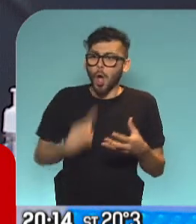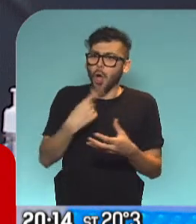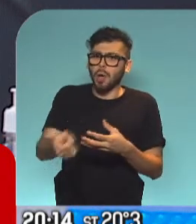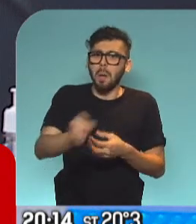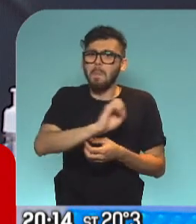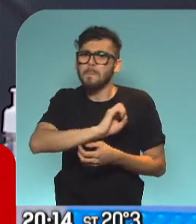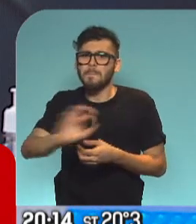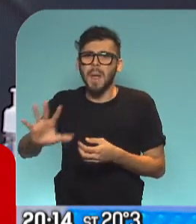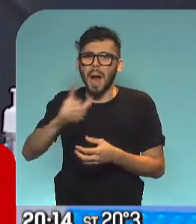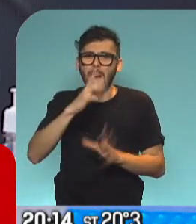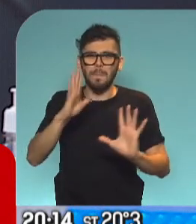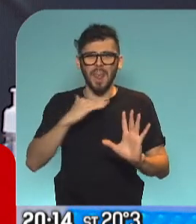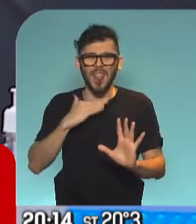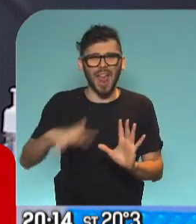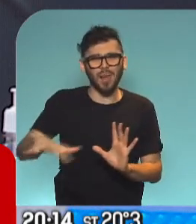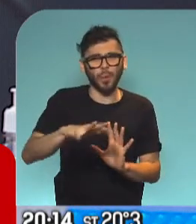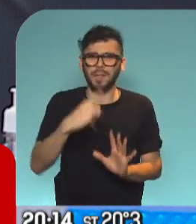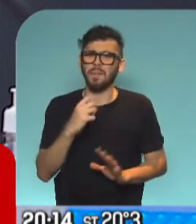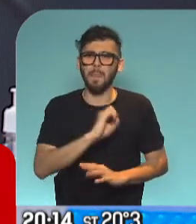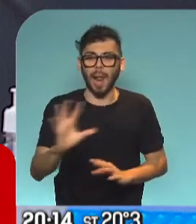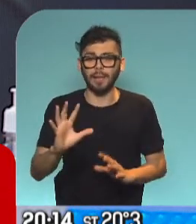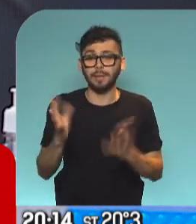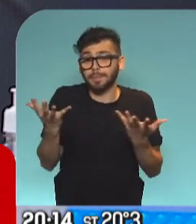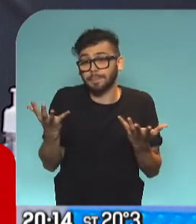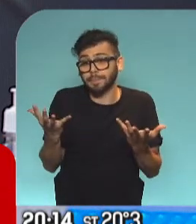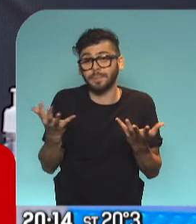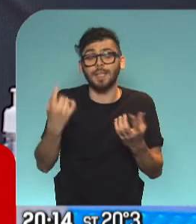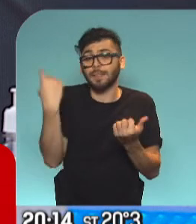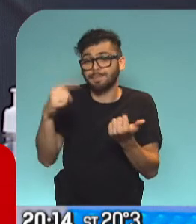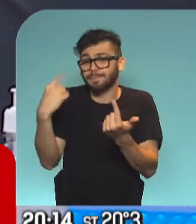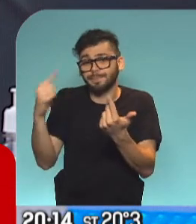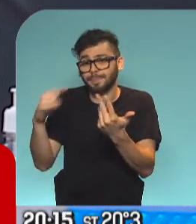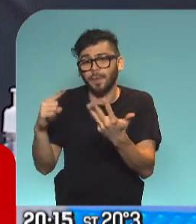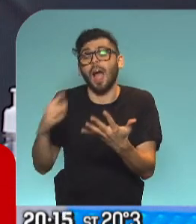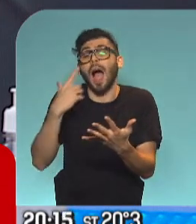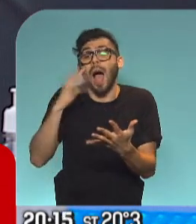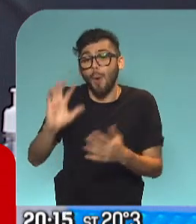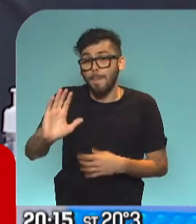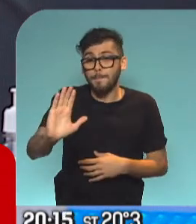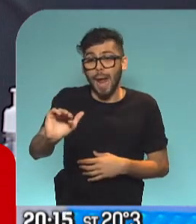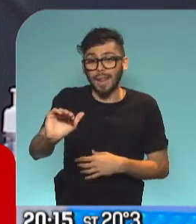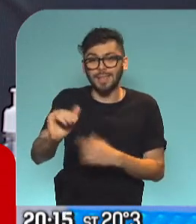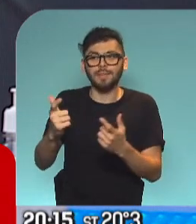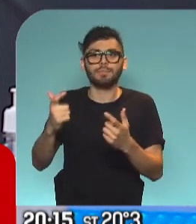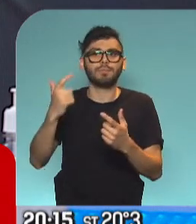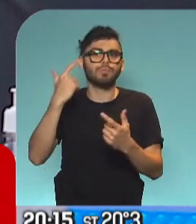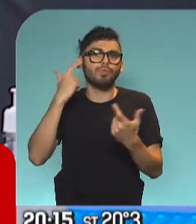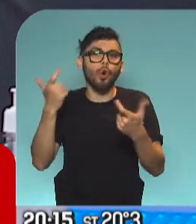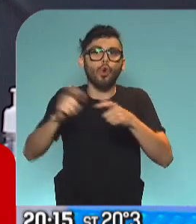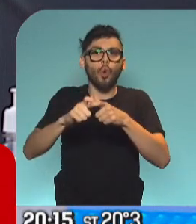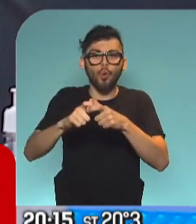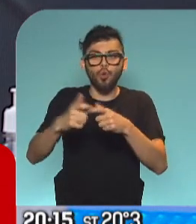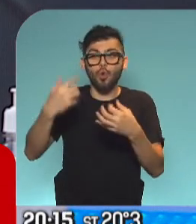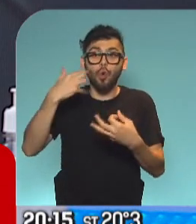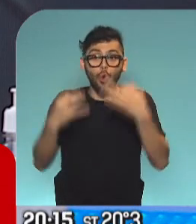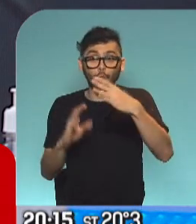terminar. Por supuesto, esperamos el martes que la Corte defina si trata este tema, el tema de fondo de los traslados